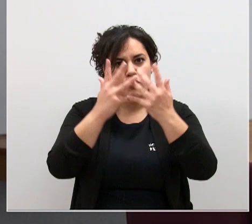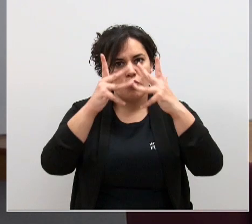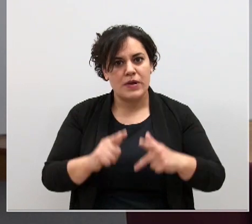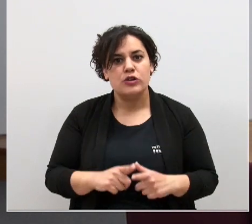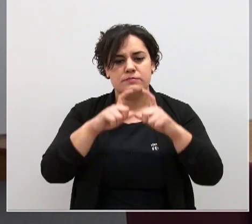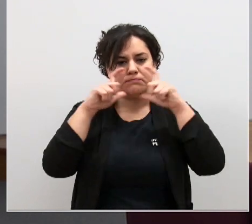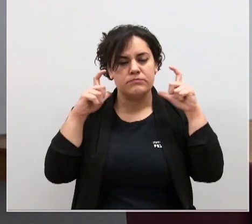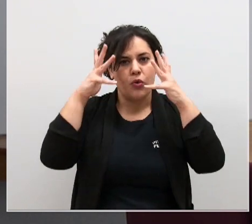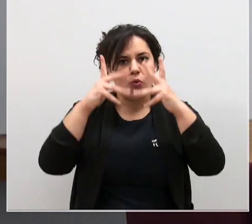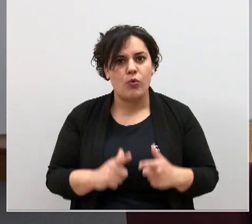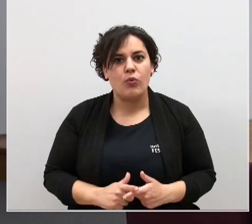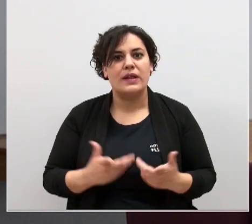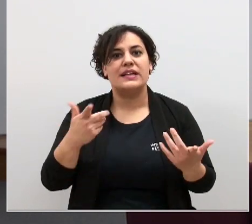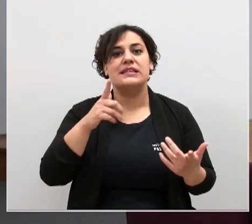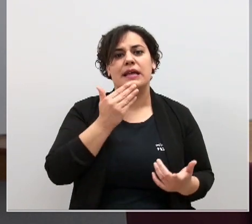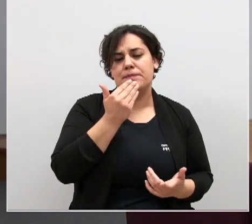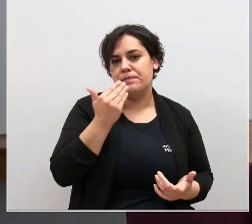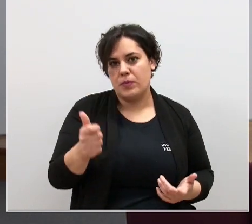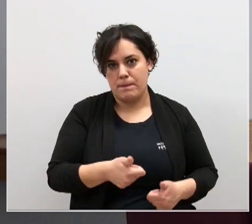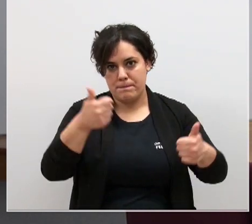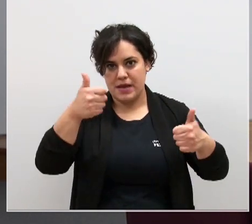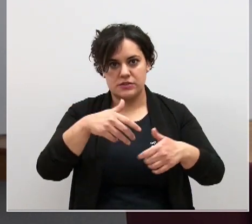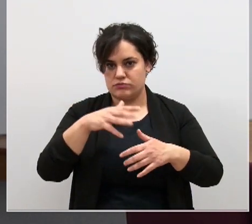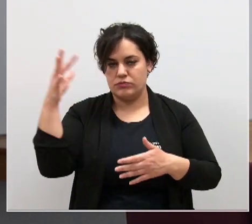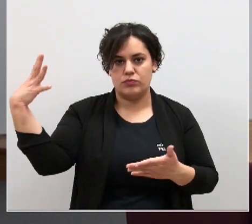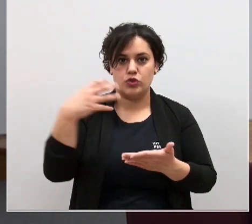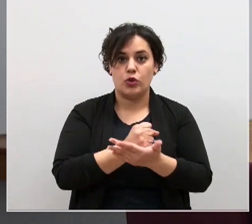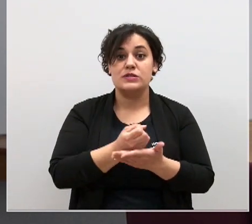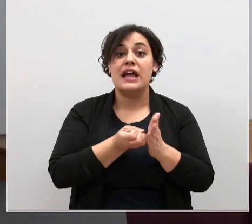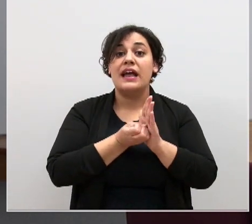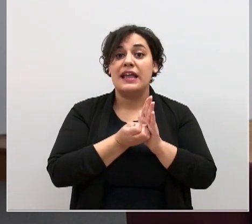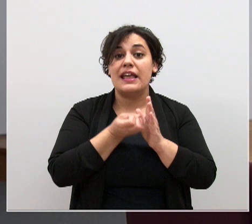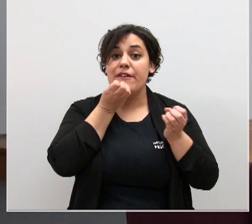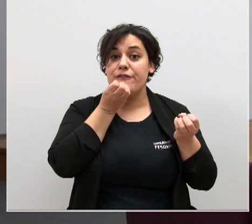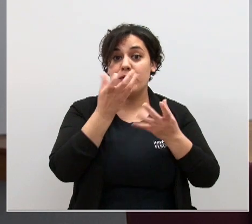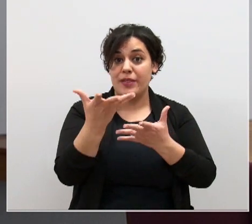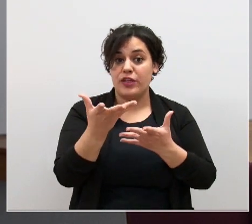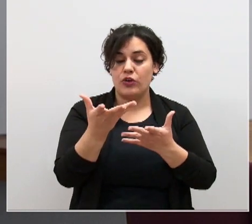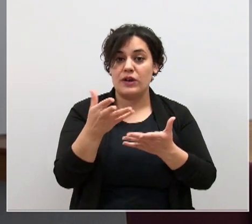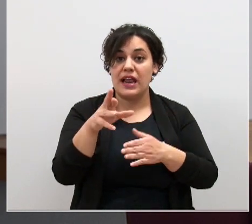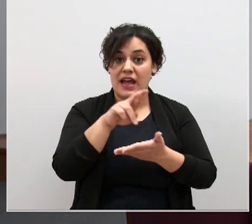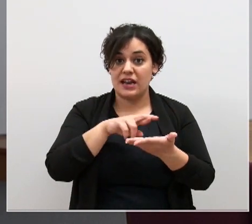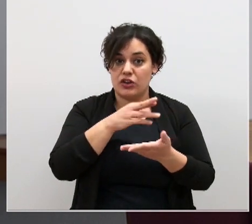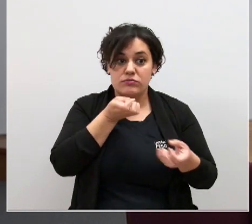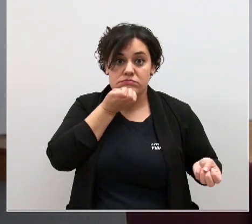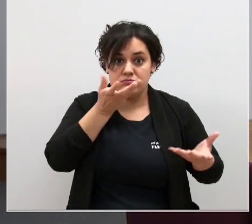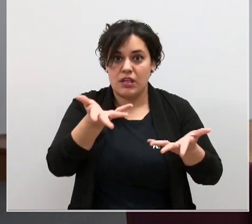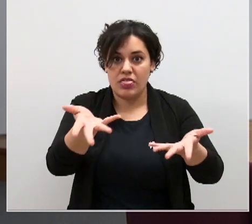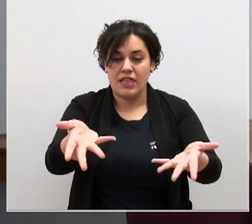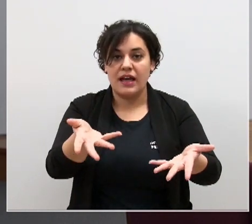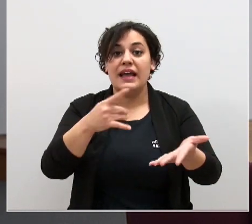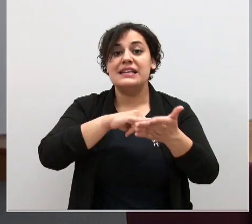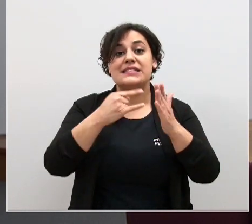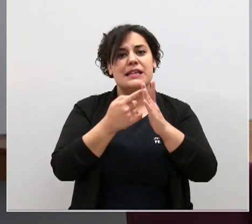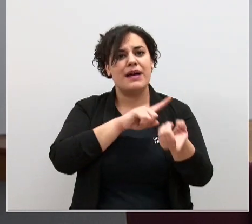existencias de mascarillas, entre otras peticiones. ¿Esa información se estaba facilitando desde la región? ¿Cómo valora este cambio de sistema y qué opina del